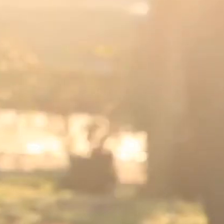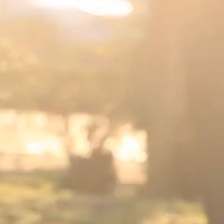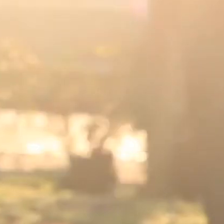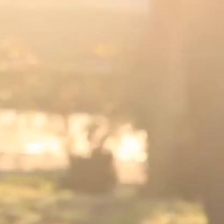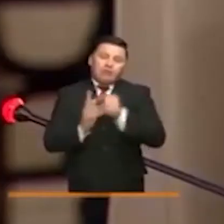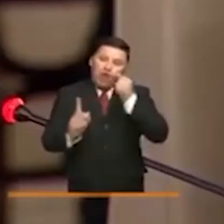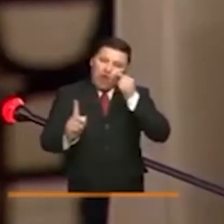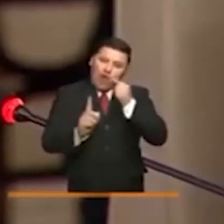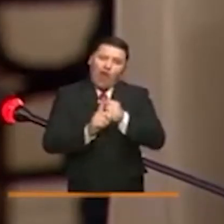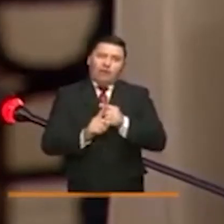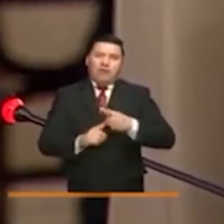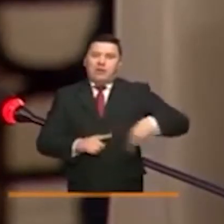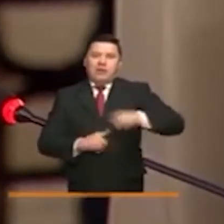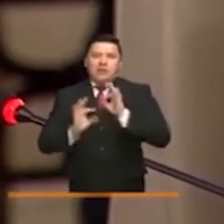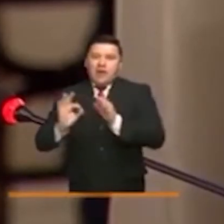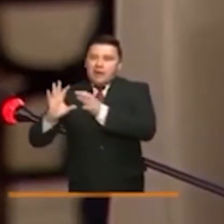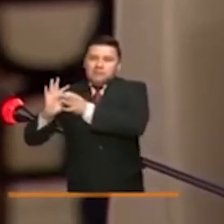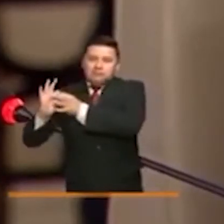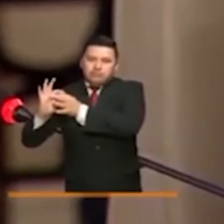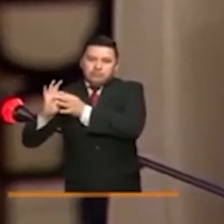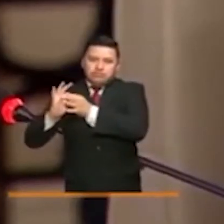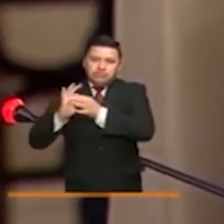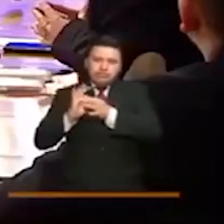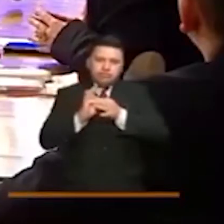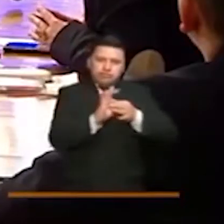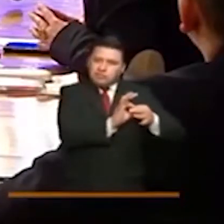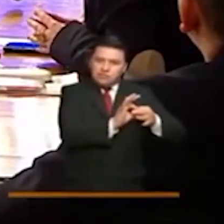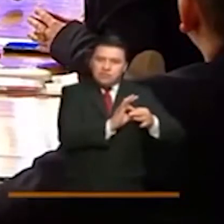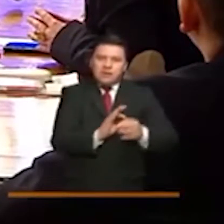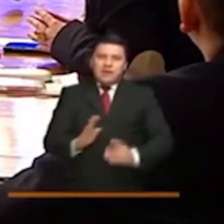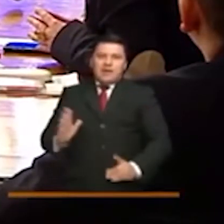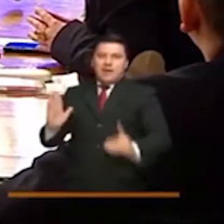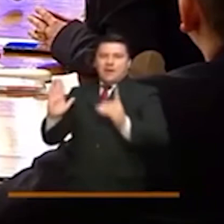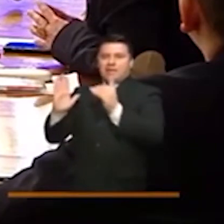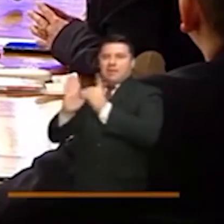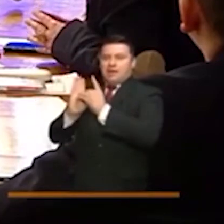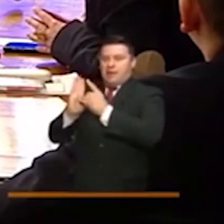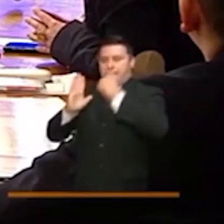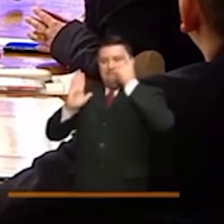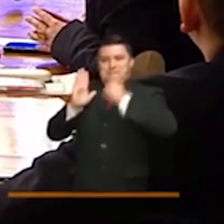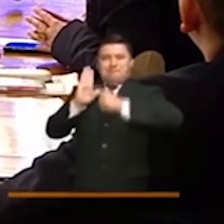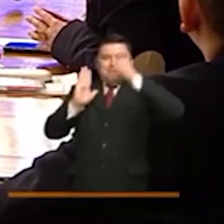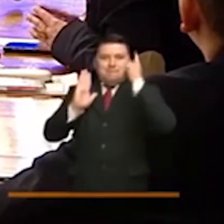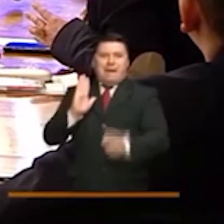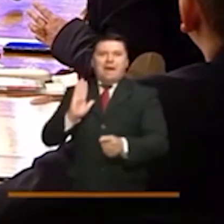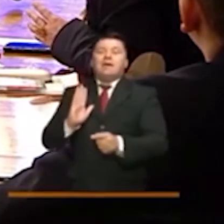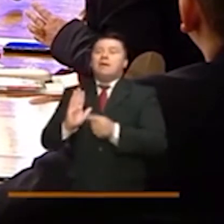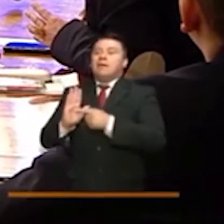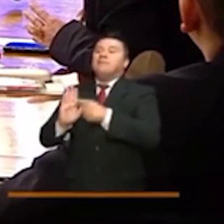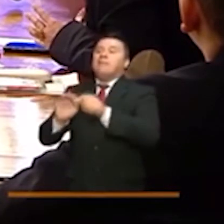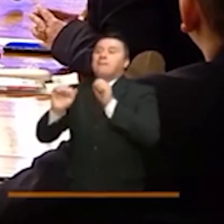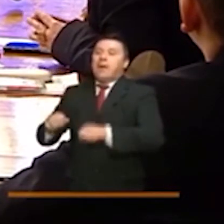de asegurar que la cadena se mantenga, en este decreto hemos diseñado todo un esquema